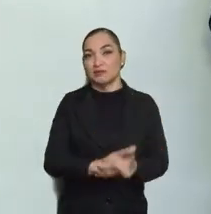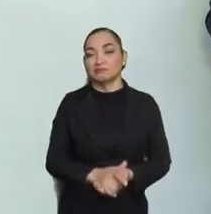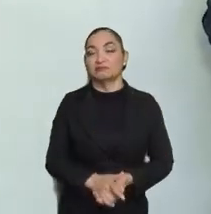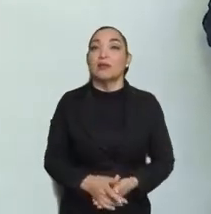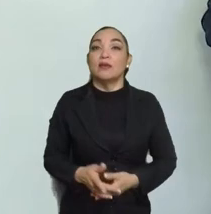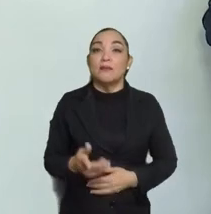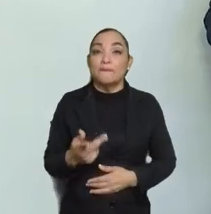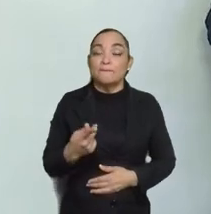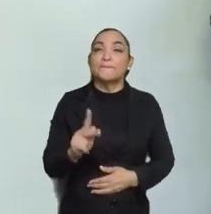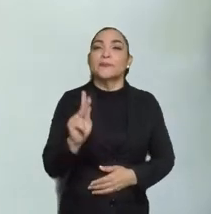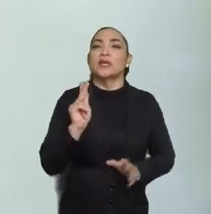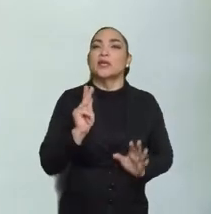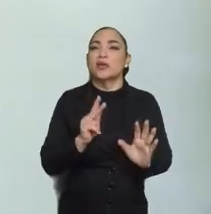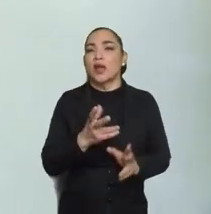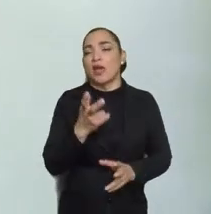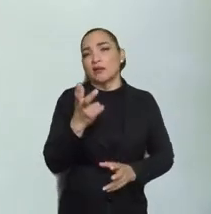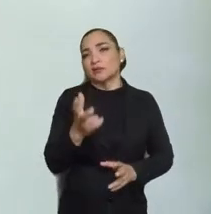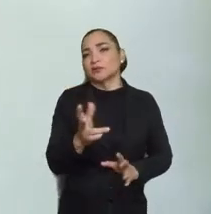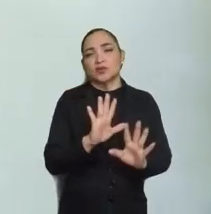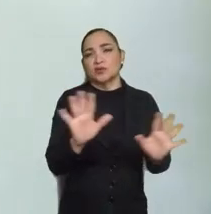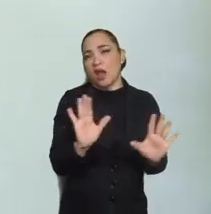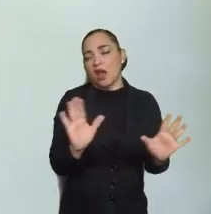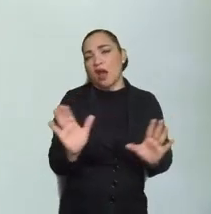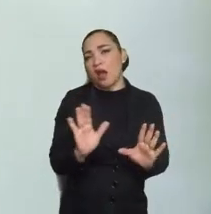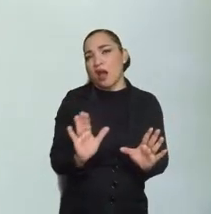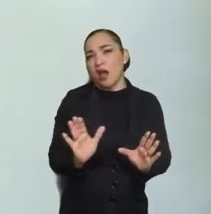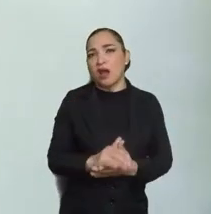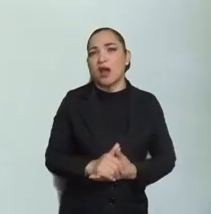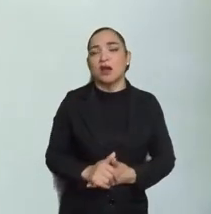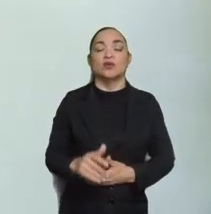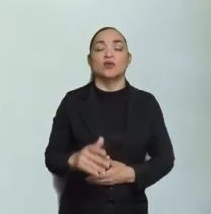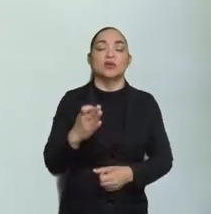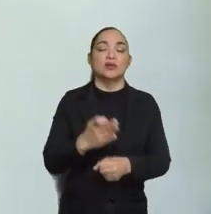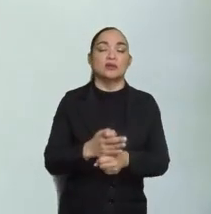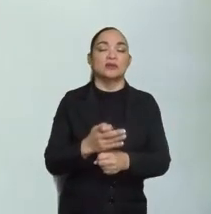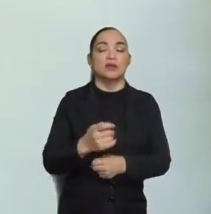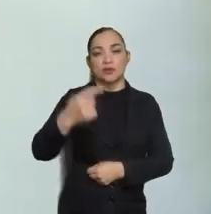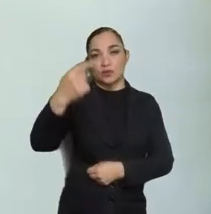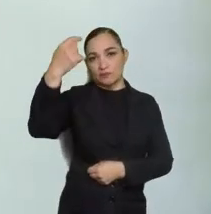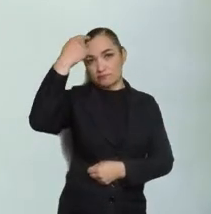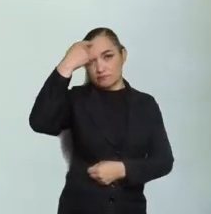eso está prácticamente al orden, lo traigo en la cabecita esta.